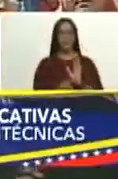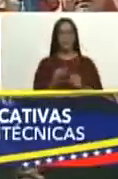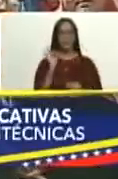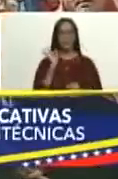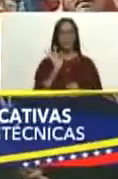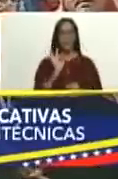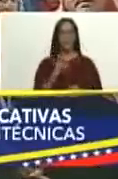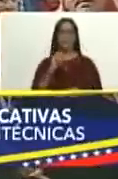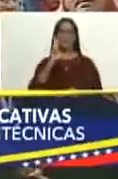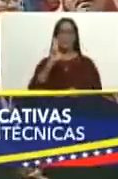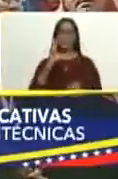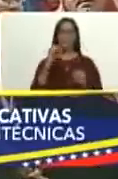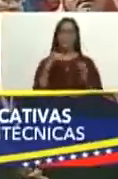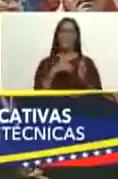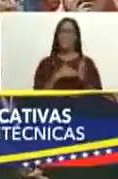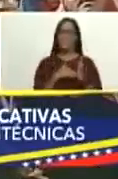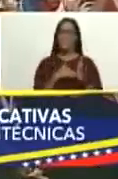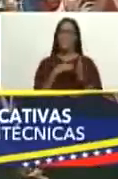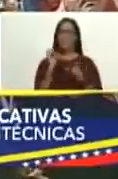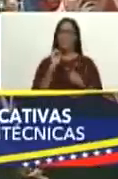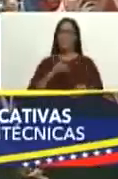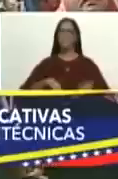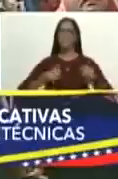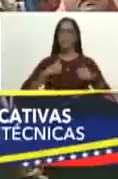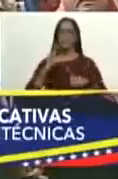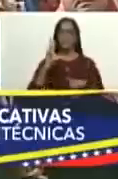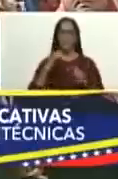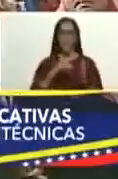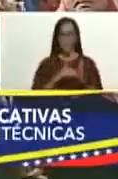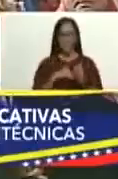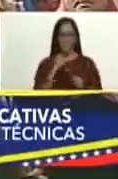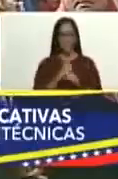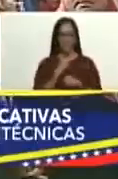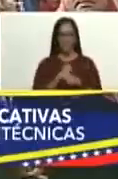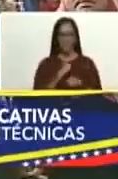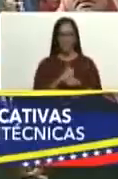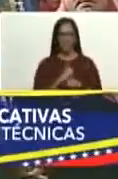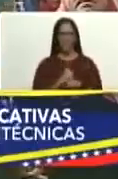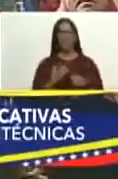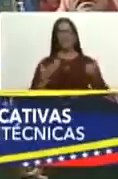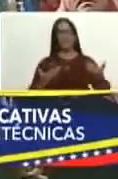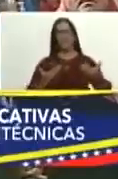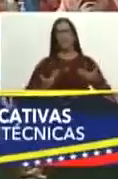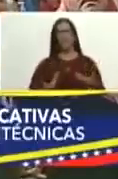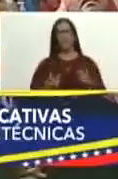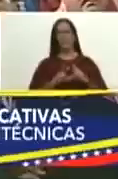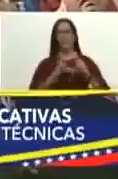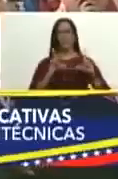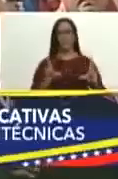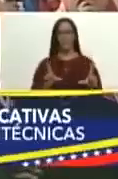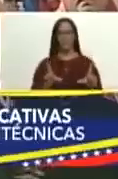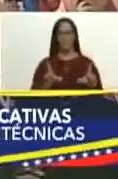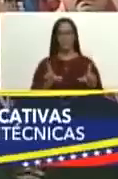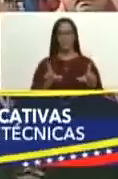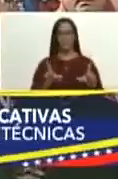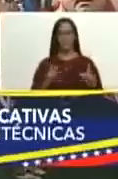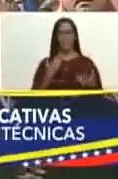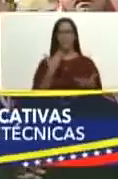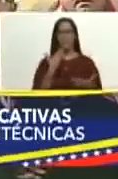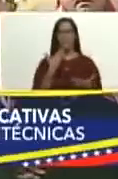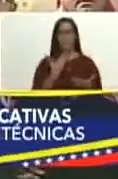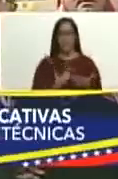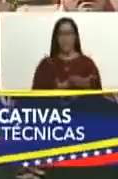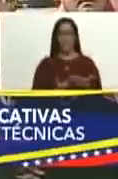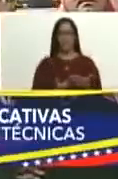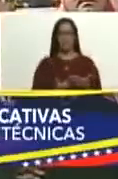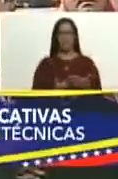de 3.000 o más de 3.000 trabajadores que hemos recibido la certificación. Gracias a